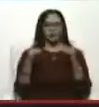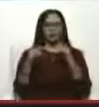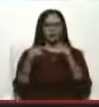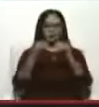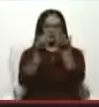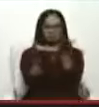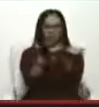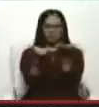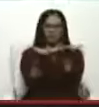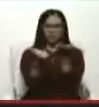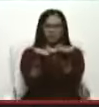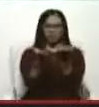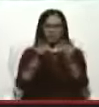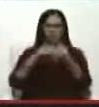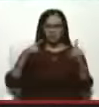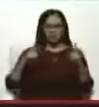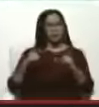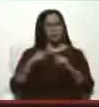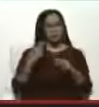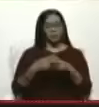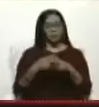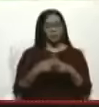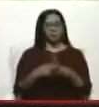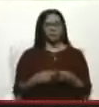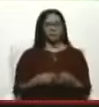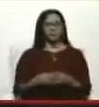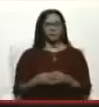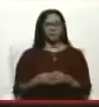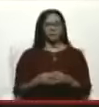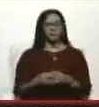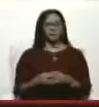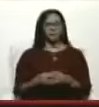servicio por el riesgo latente.